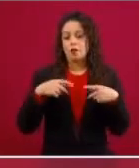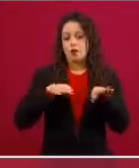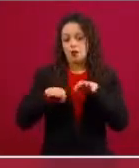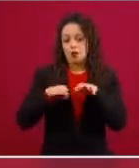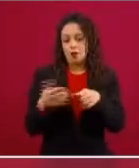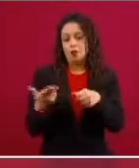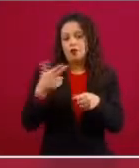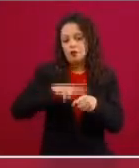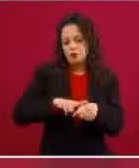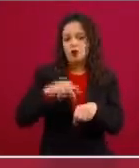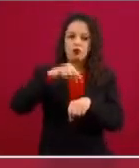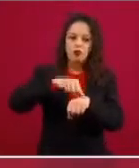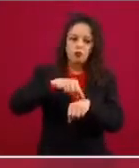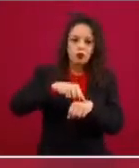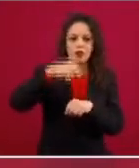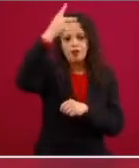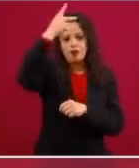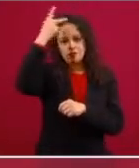de